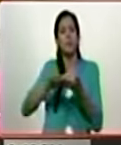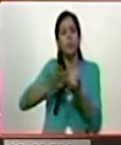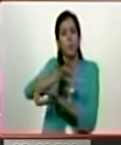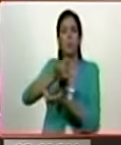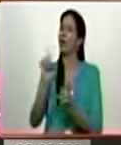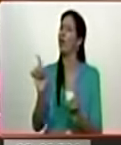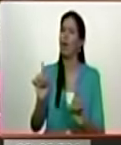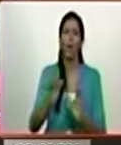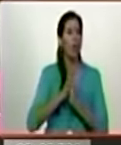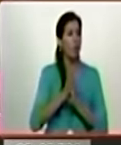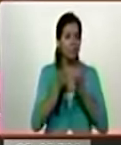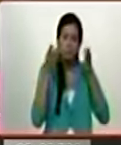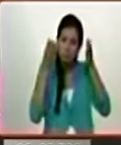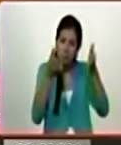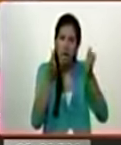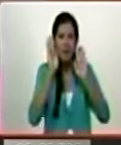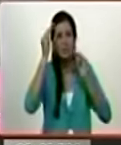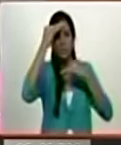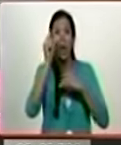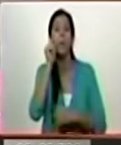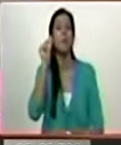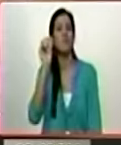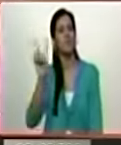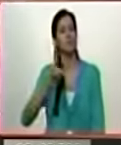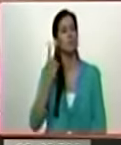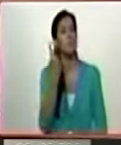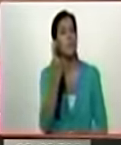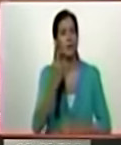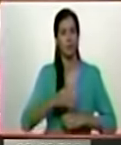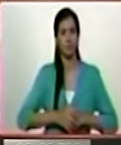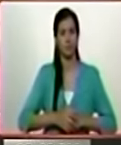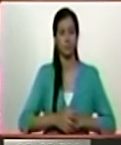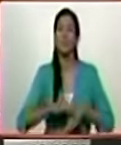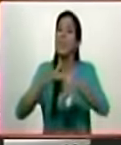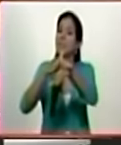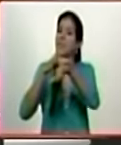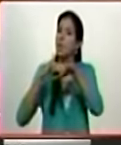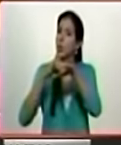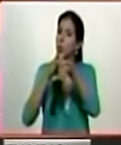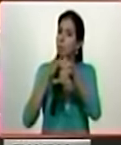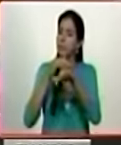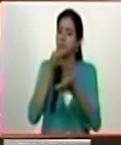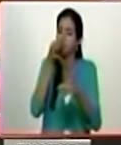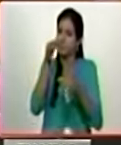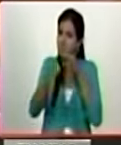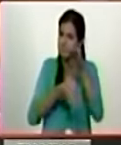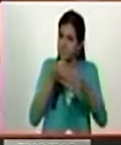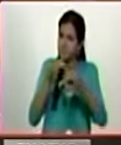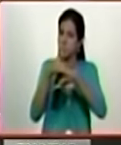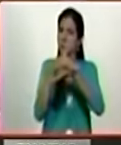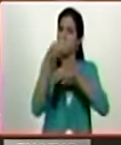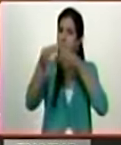nos debemos primero a los venezolanos y a las venezolanas. Perdóneme que haga esta introducción.